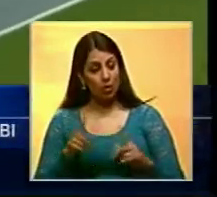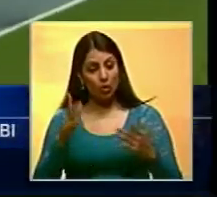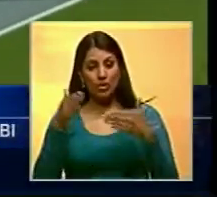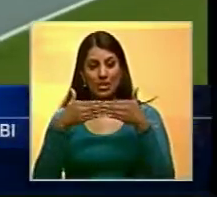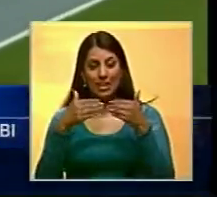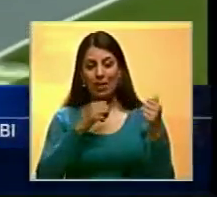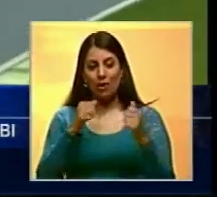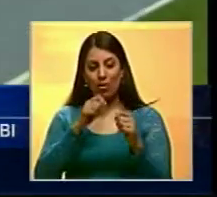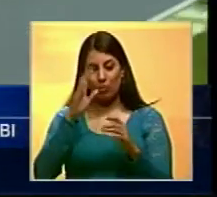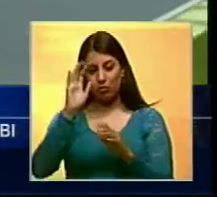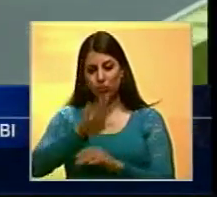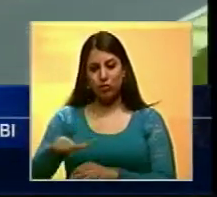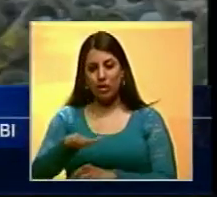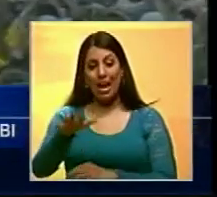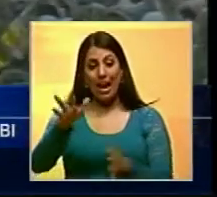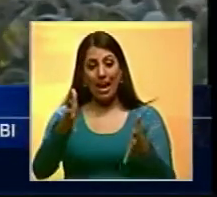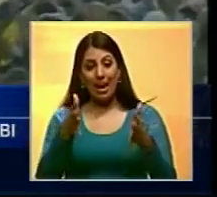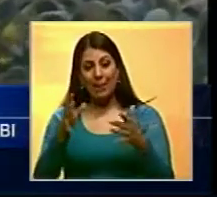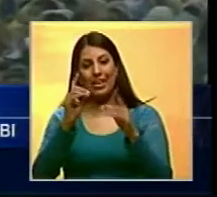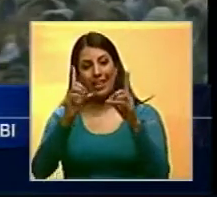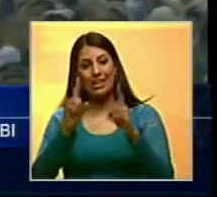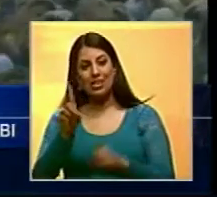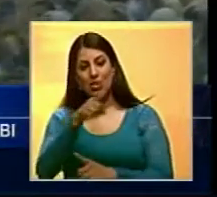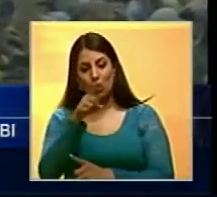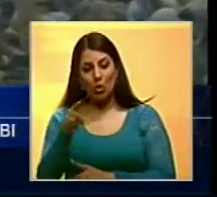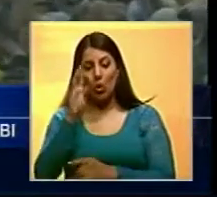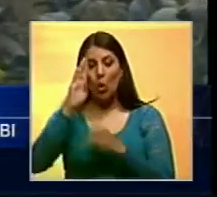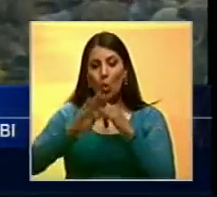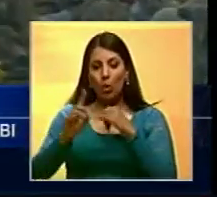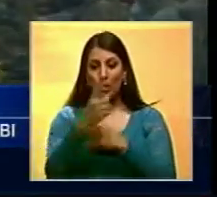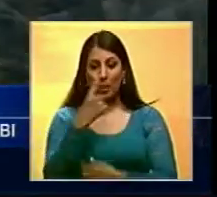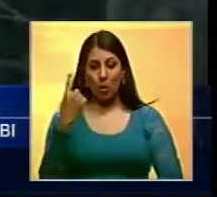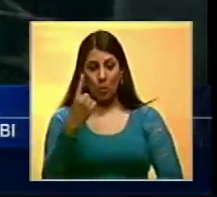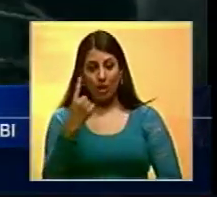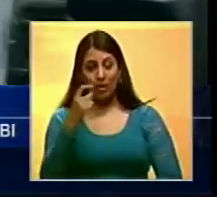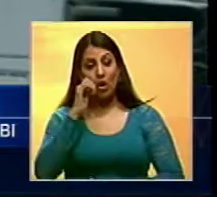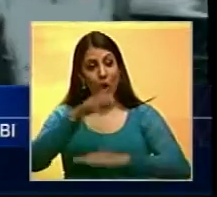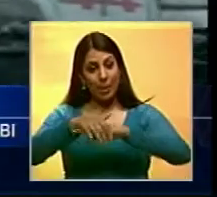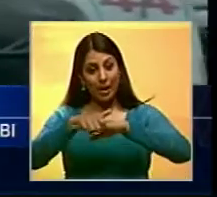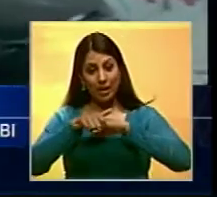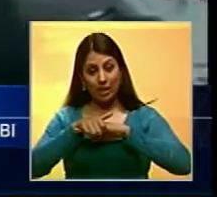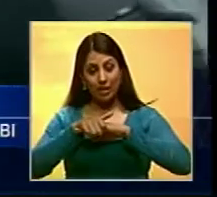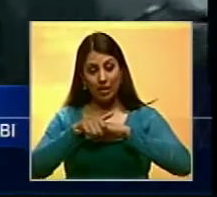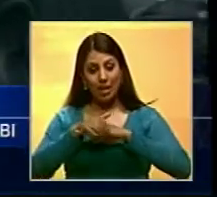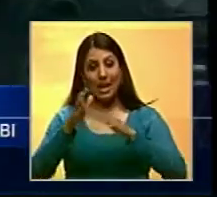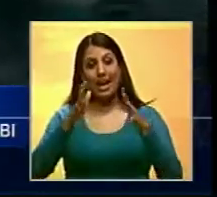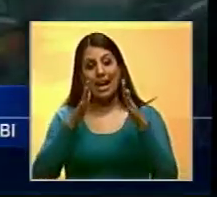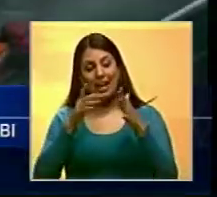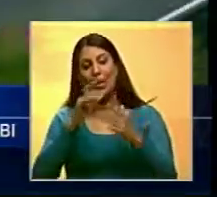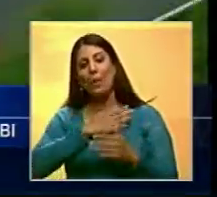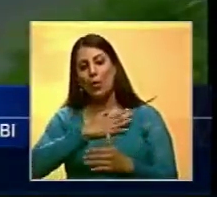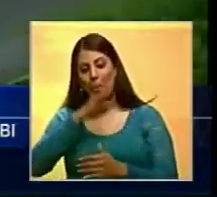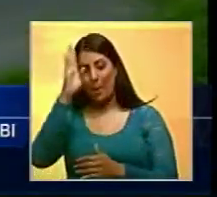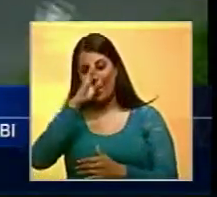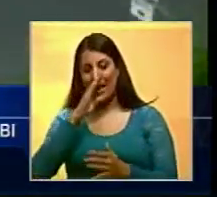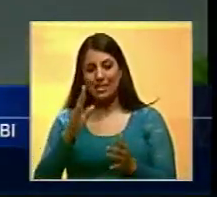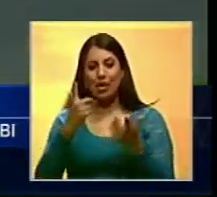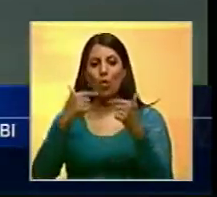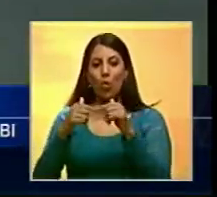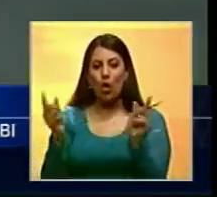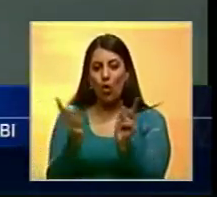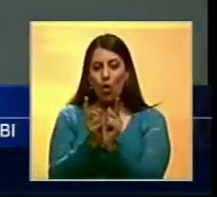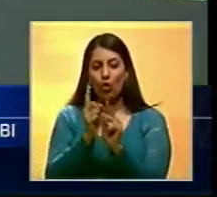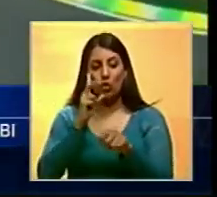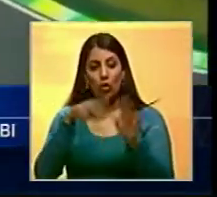Cerramos con Fórmula 1 porque el campeonato se decidirá en la última carrera. El británico Lewis Hamilton ganó el Gran Premio de Brasil y acortó a